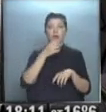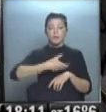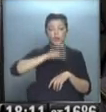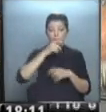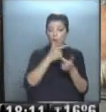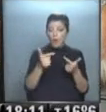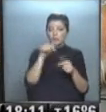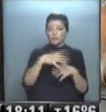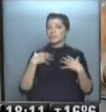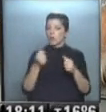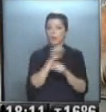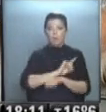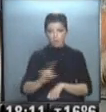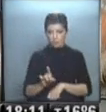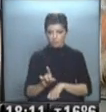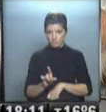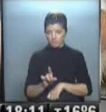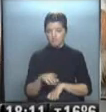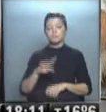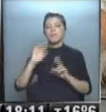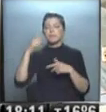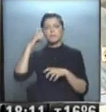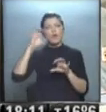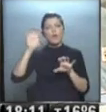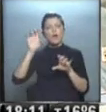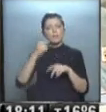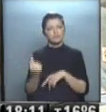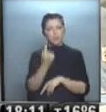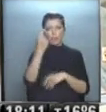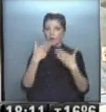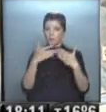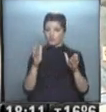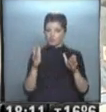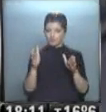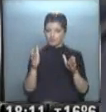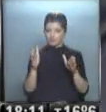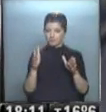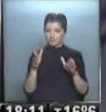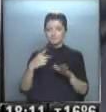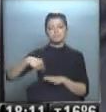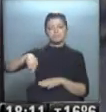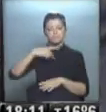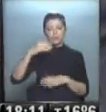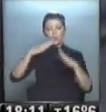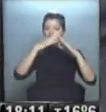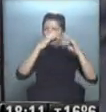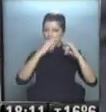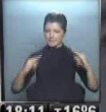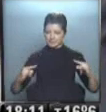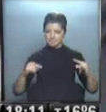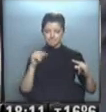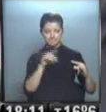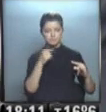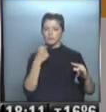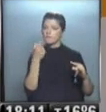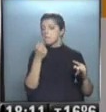potable. Y me acordaba que en una de esas inauguraciones estábamos en una carpa y no sé cómo